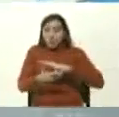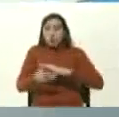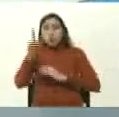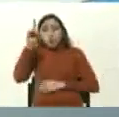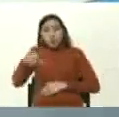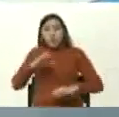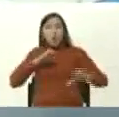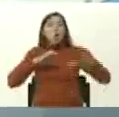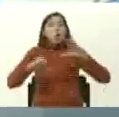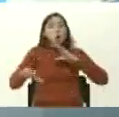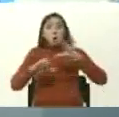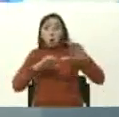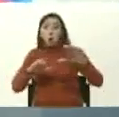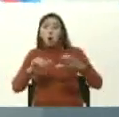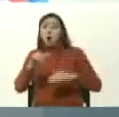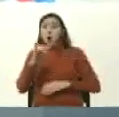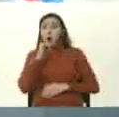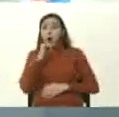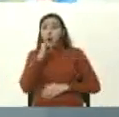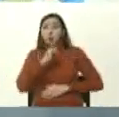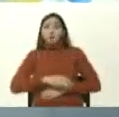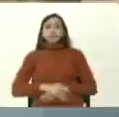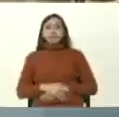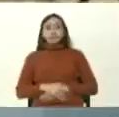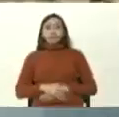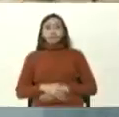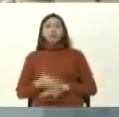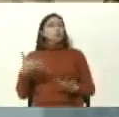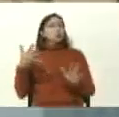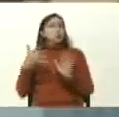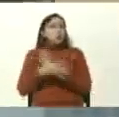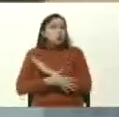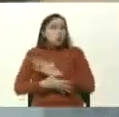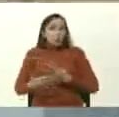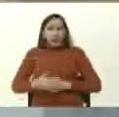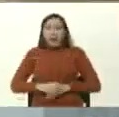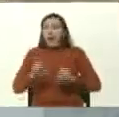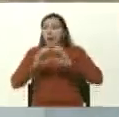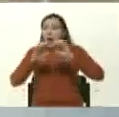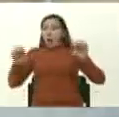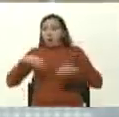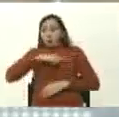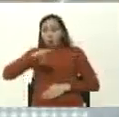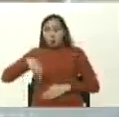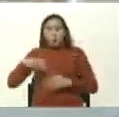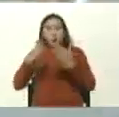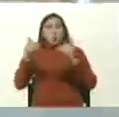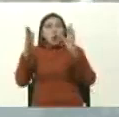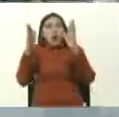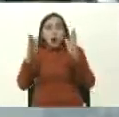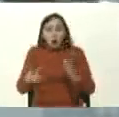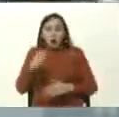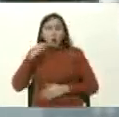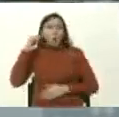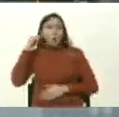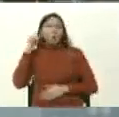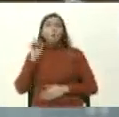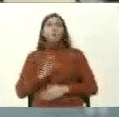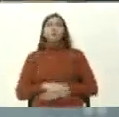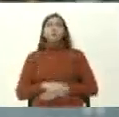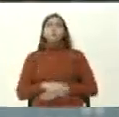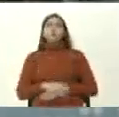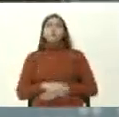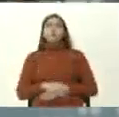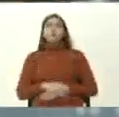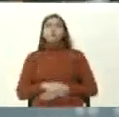y comunicación. Es la tecnología en el puntal para la educación de nuestros niños, nuestras niñas y nuestros jóvenes. Luego ahí